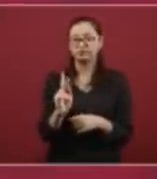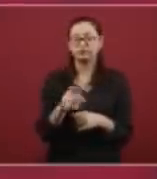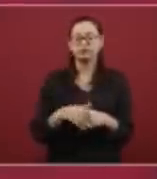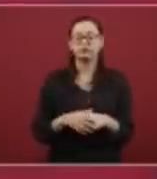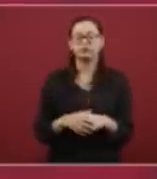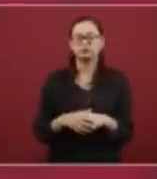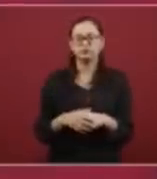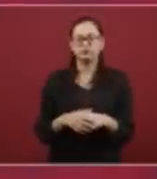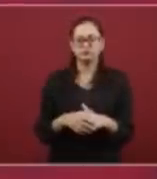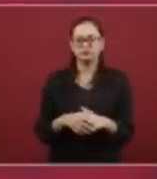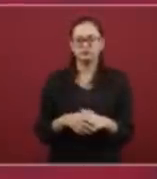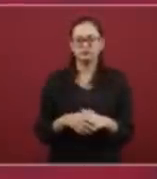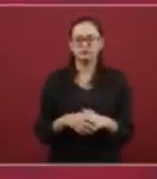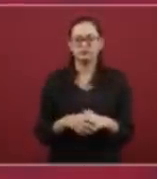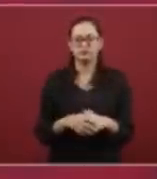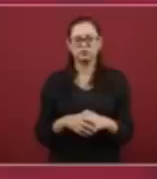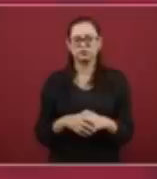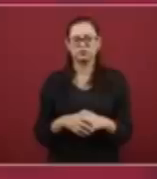quiere